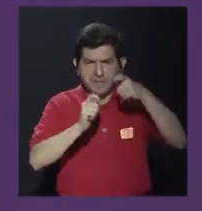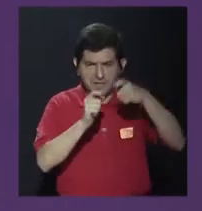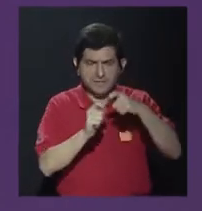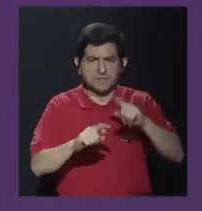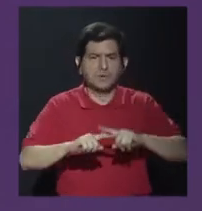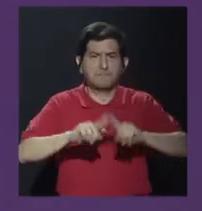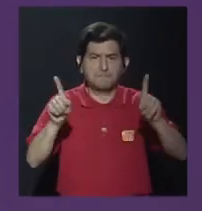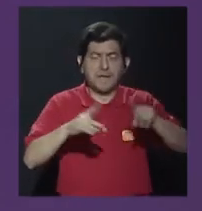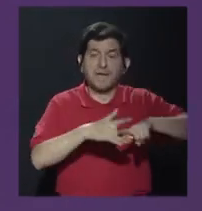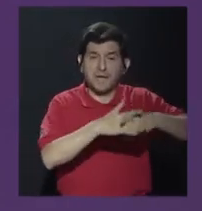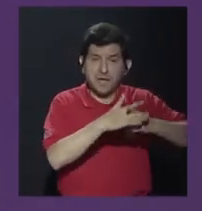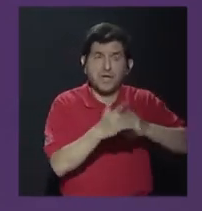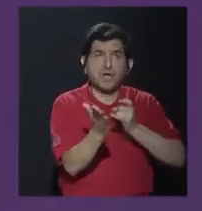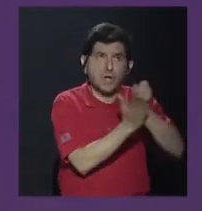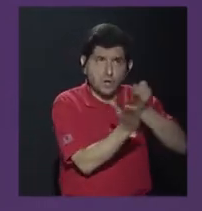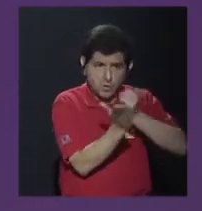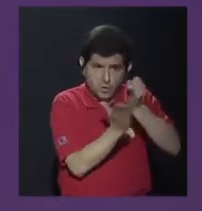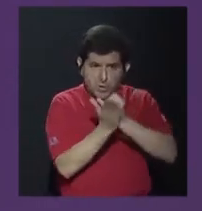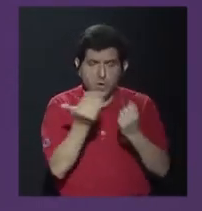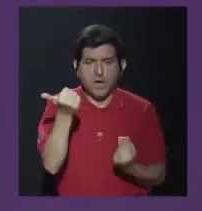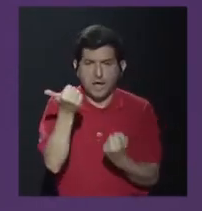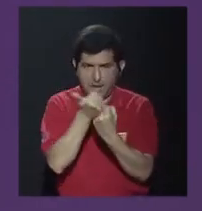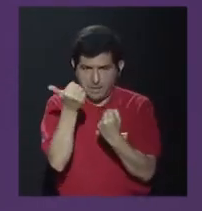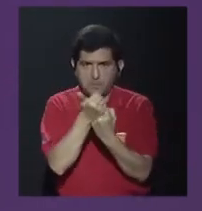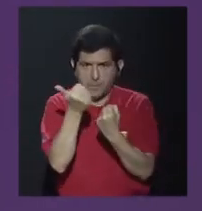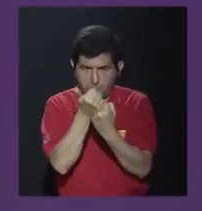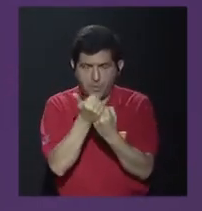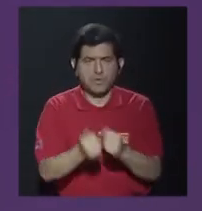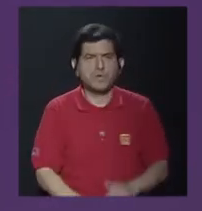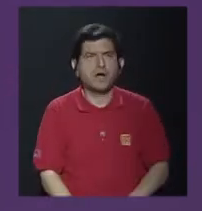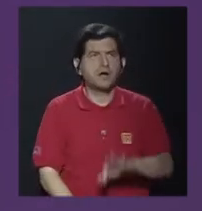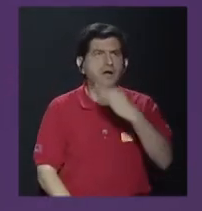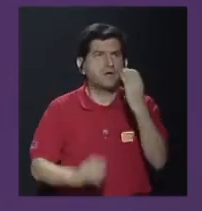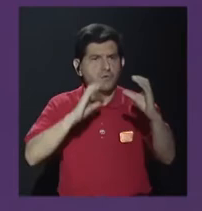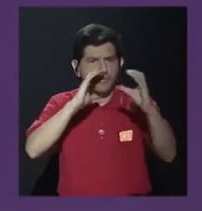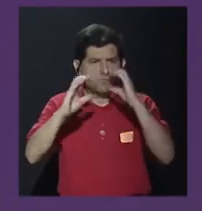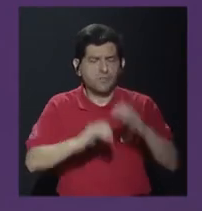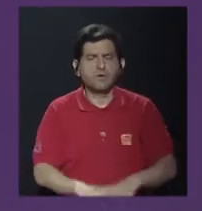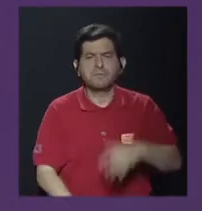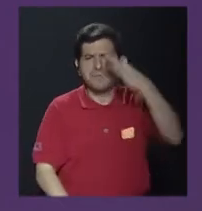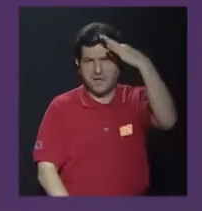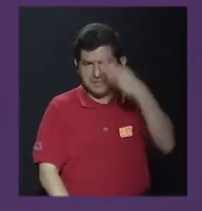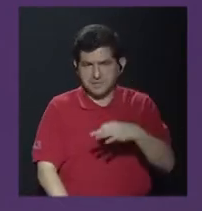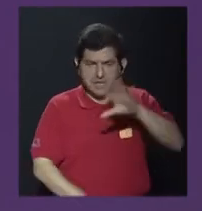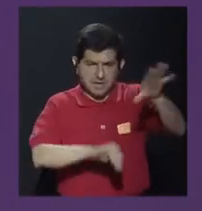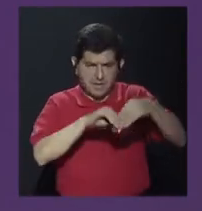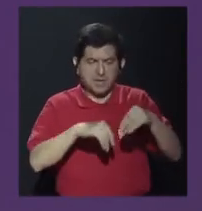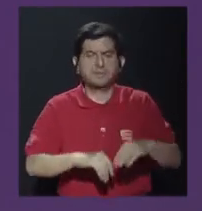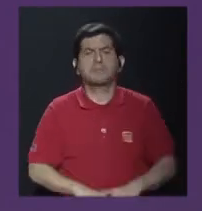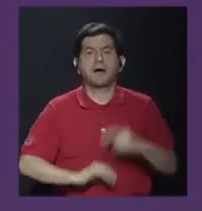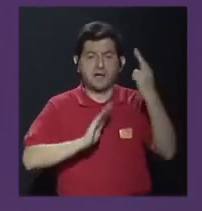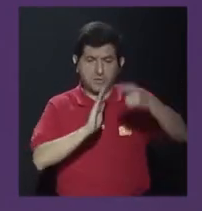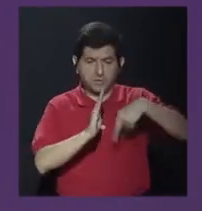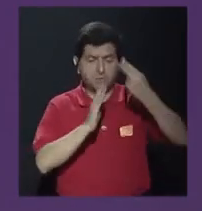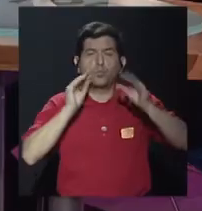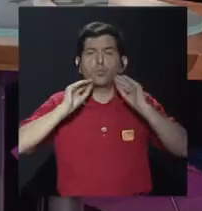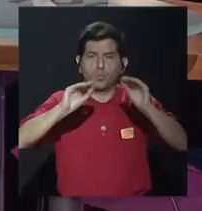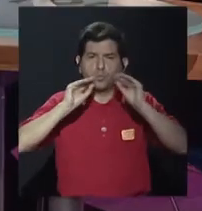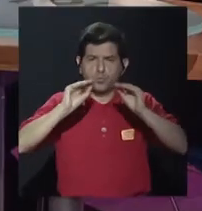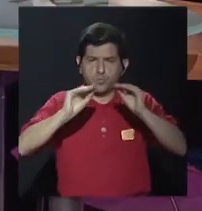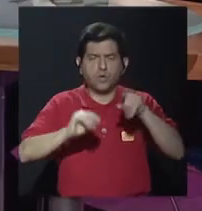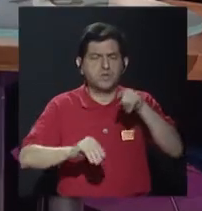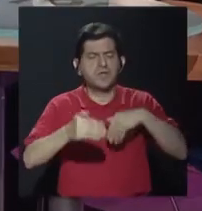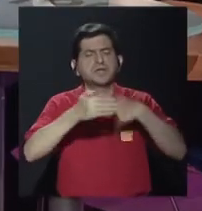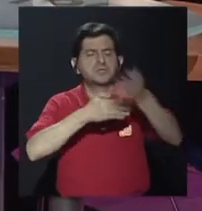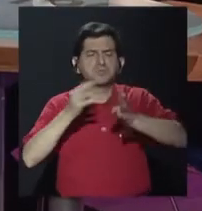una herramienta de investigación apoyada por los medios, ¿verdad? Que consideramos que además tiene un papel pedagógico, de eso tal vez podremos